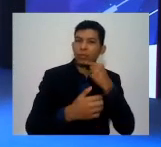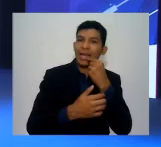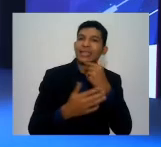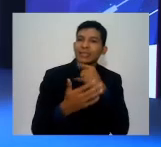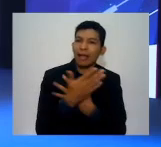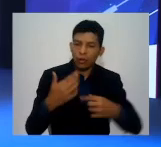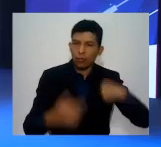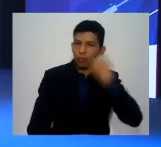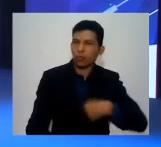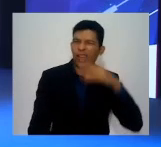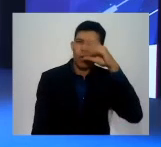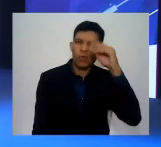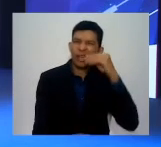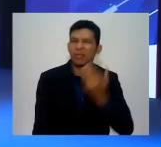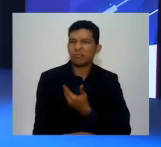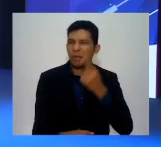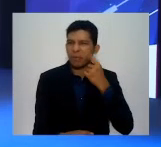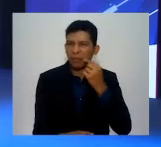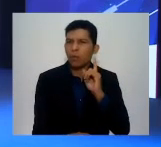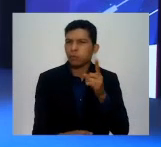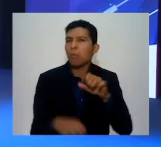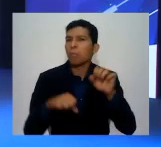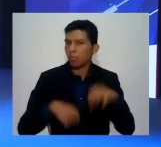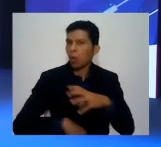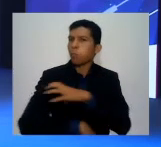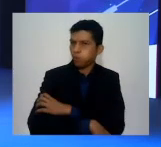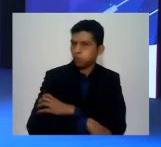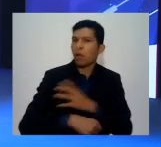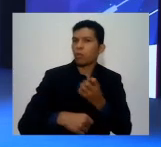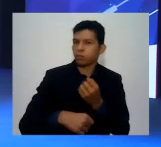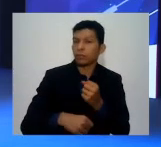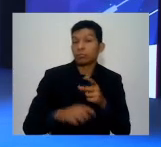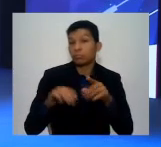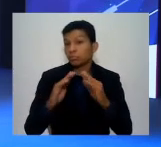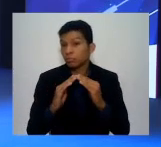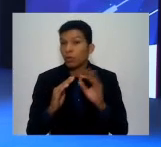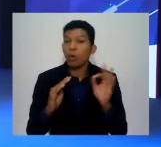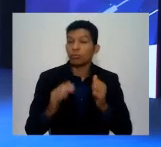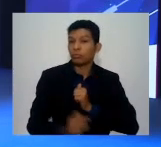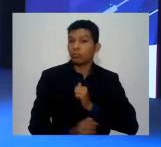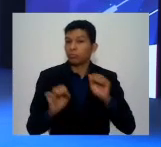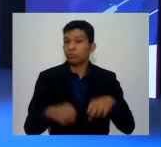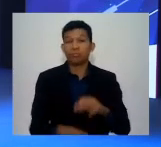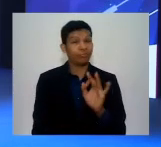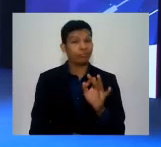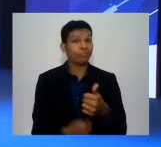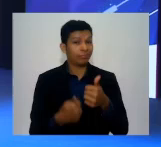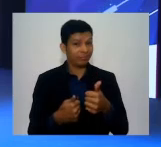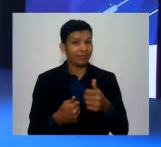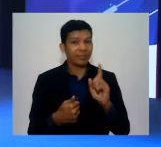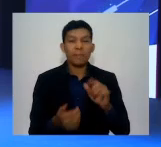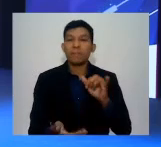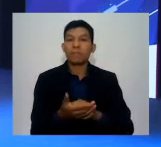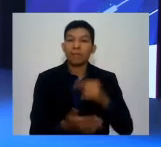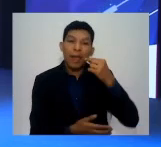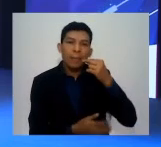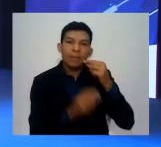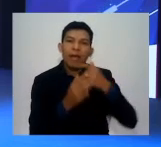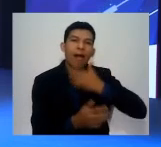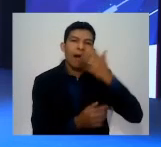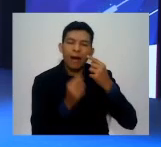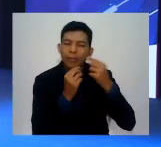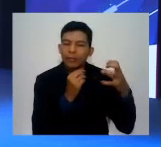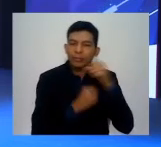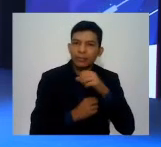unos equipitos, unos equipos que probablemente muchos de ustedes conocen, están en la vida de muchas personas. Entonces, por ejemplo, arriba a